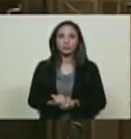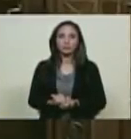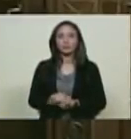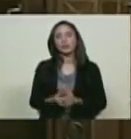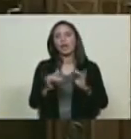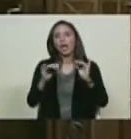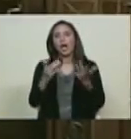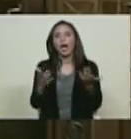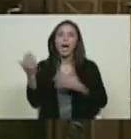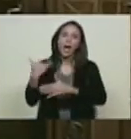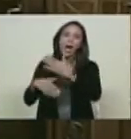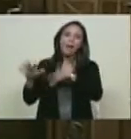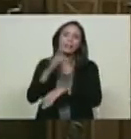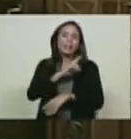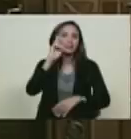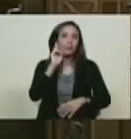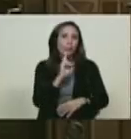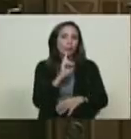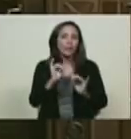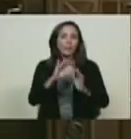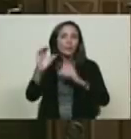el libertador Simón Bolívar en Bogotá.